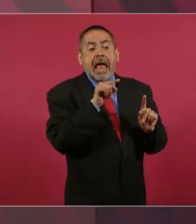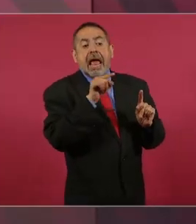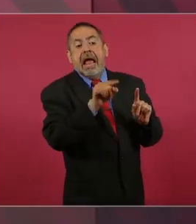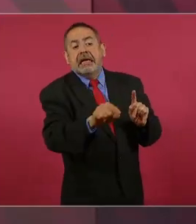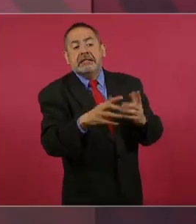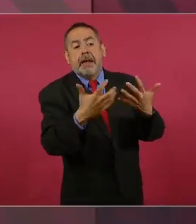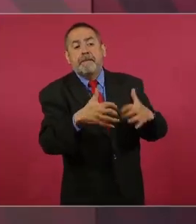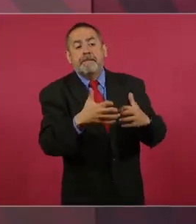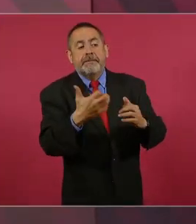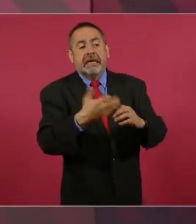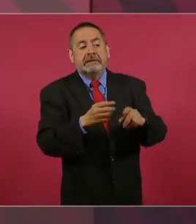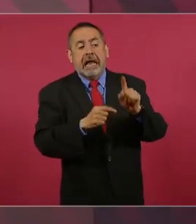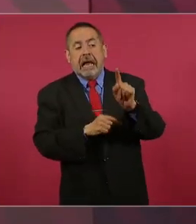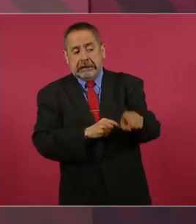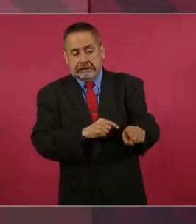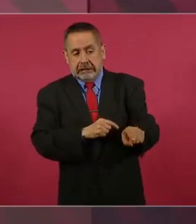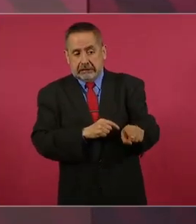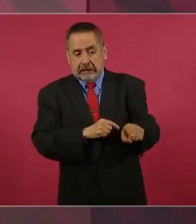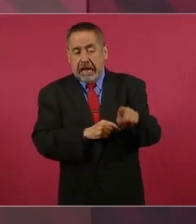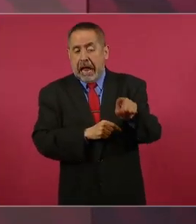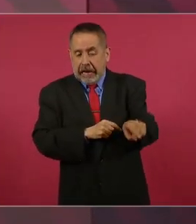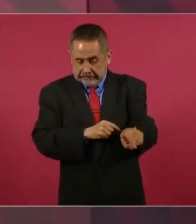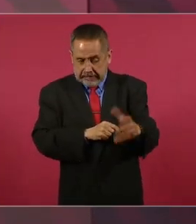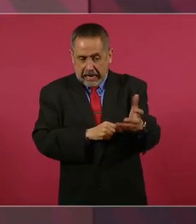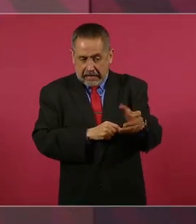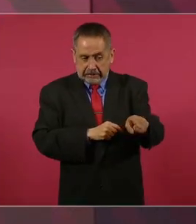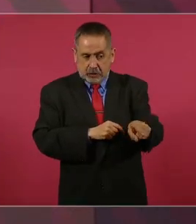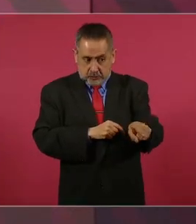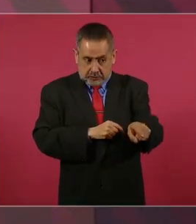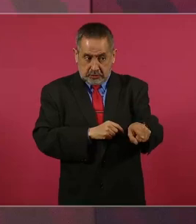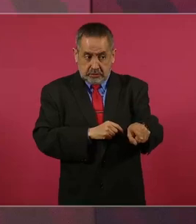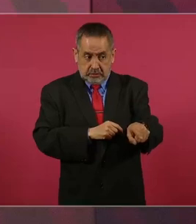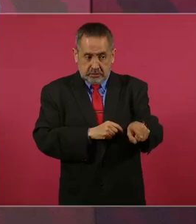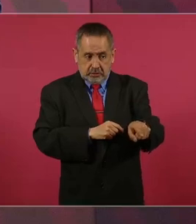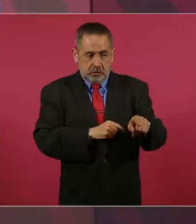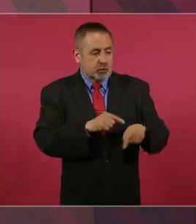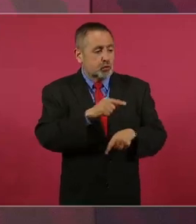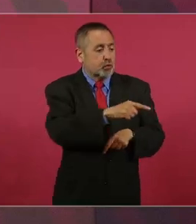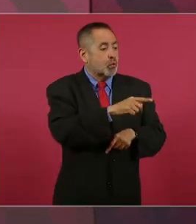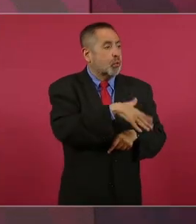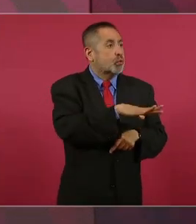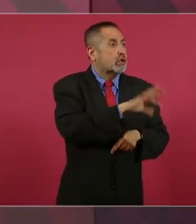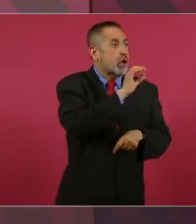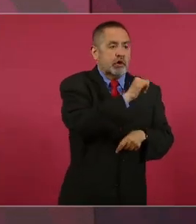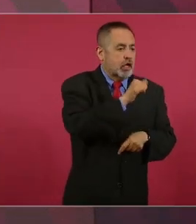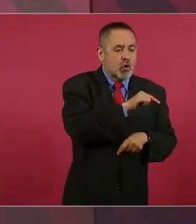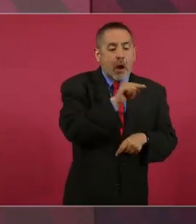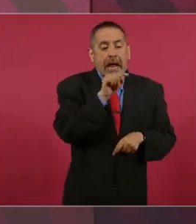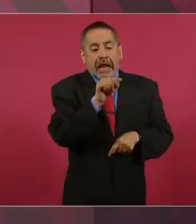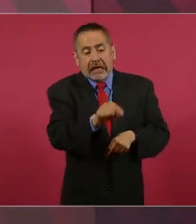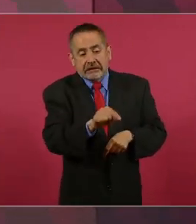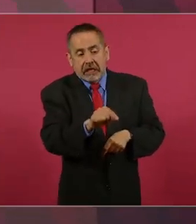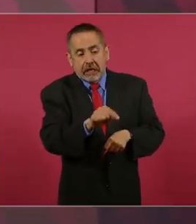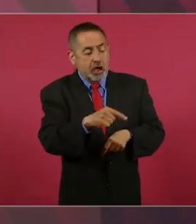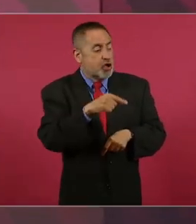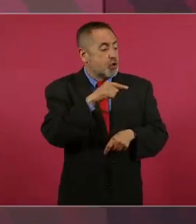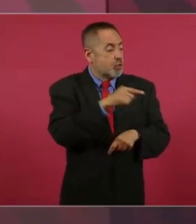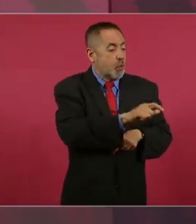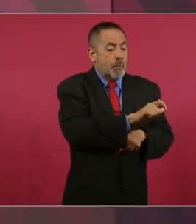Esta empresa lo equipa y esta empresa da el servicio y tú le